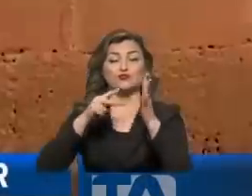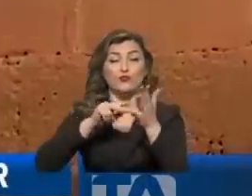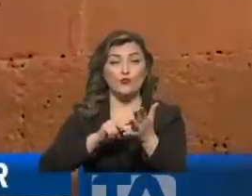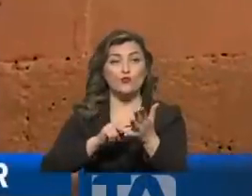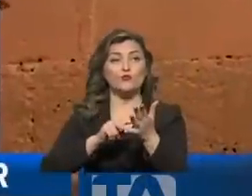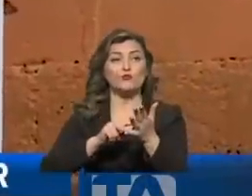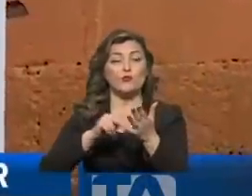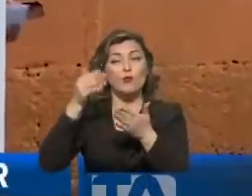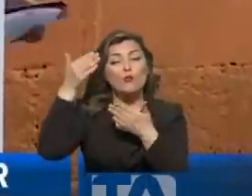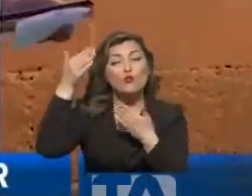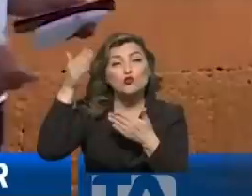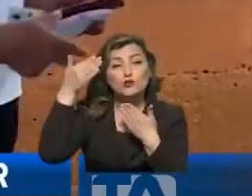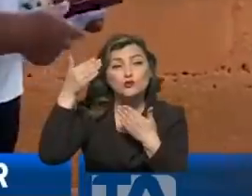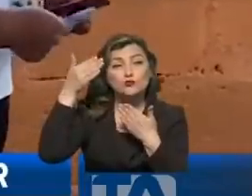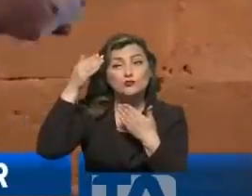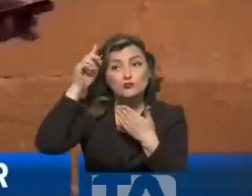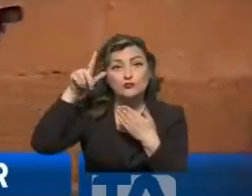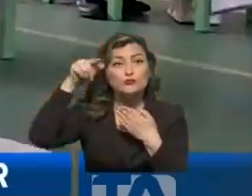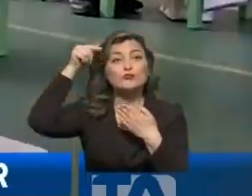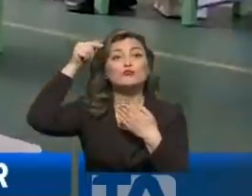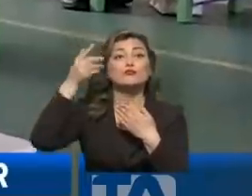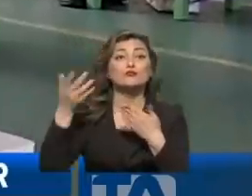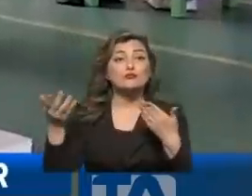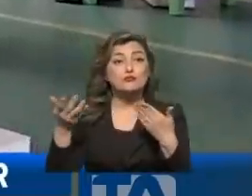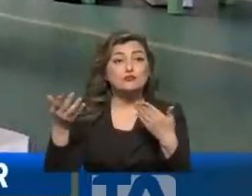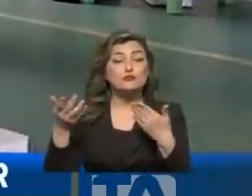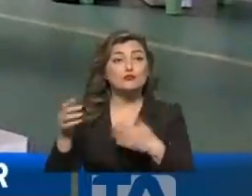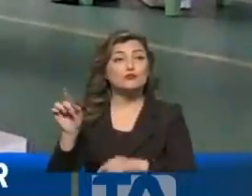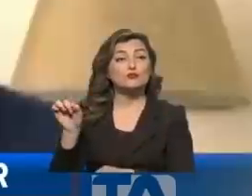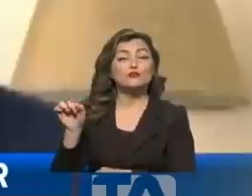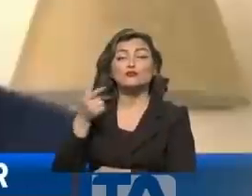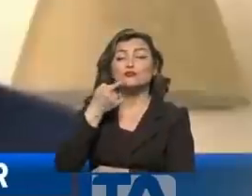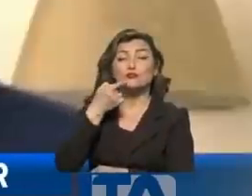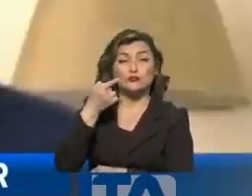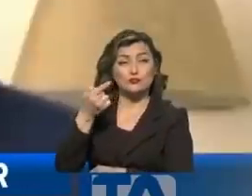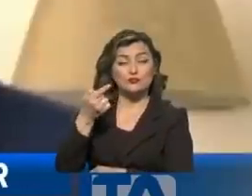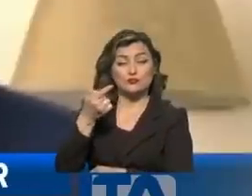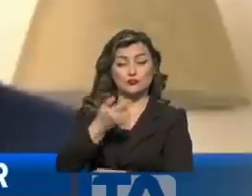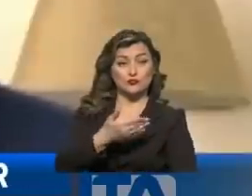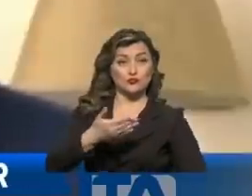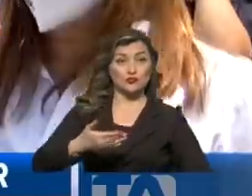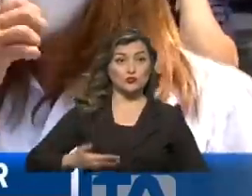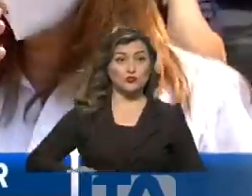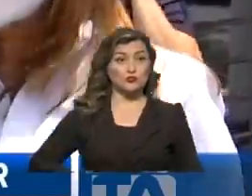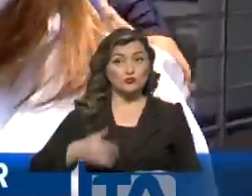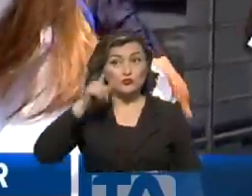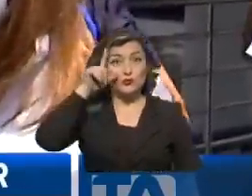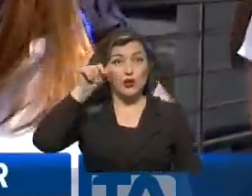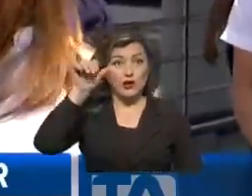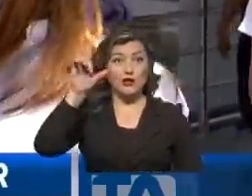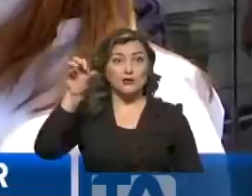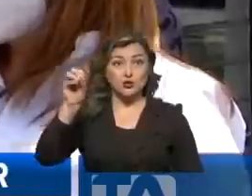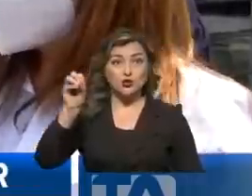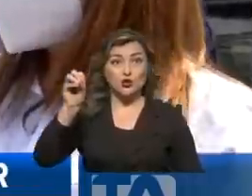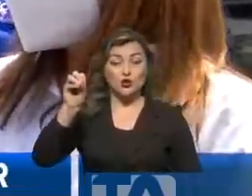campo político y de gobernabilidad, según Aguinaga, le obligan al presidente electo a